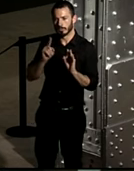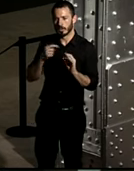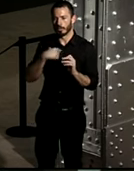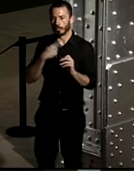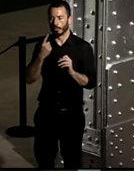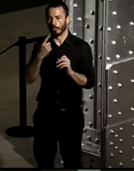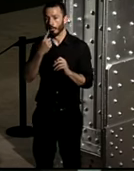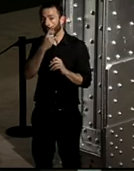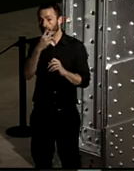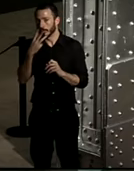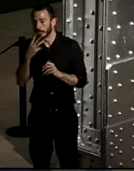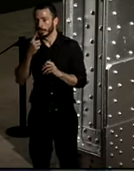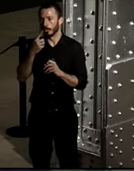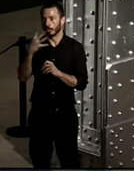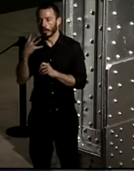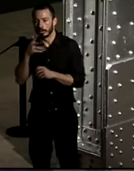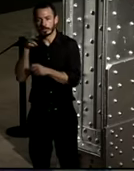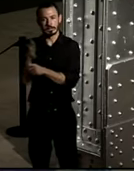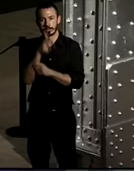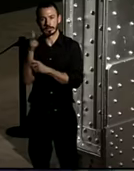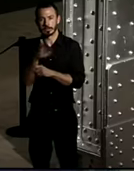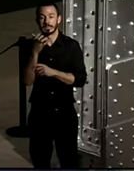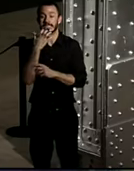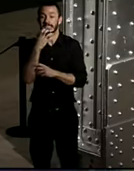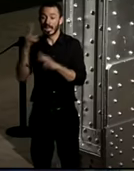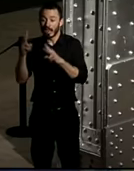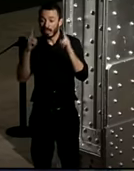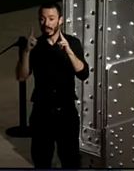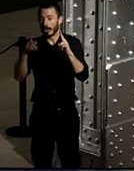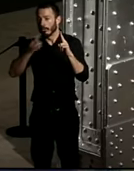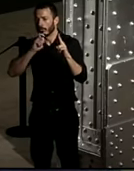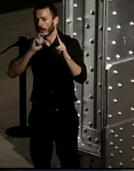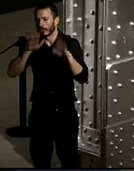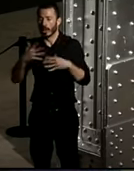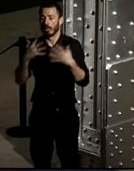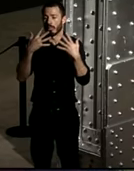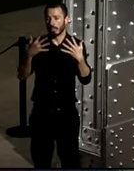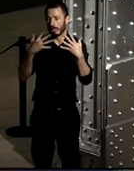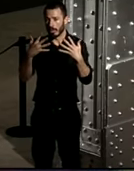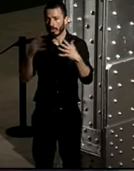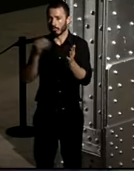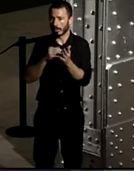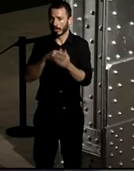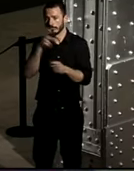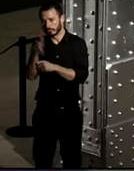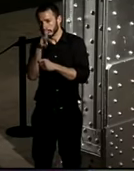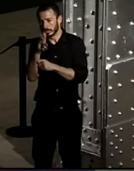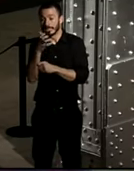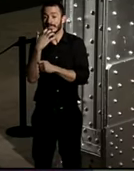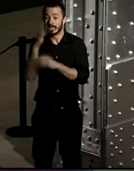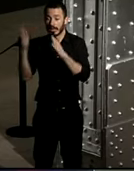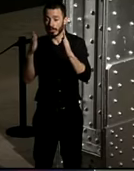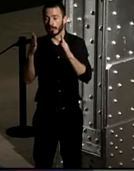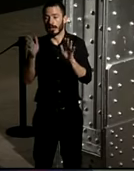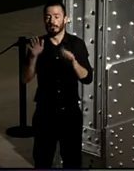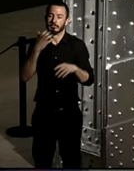1.3, 1.4. Hay las más complicadas realmente harás 10 y las más sencillitas, ¿sabes? Como... Es que, por ejemplo, cuando yo llegaba al camión,